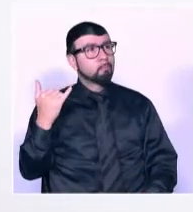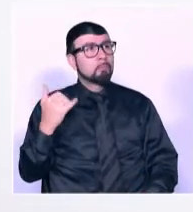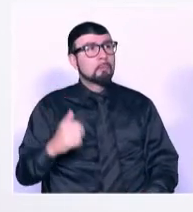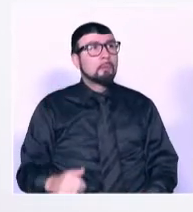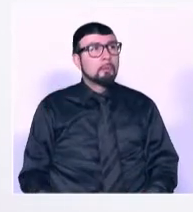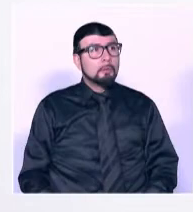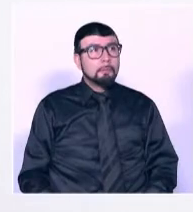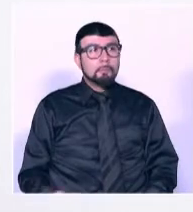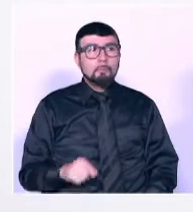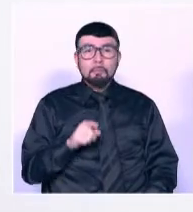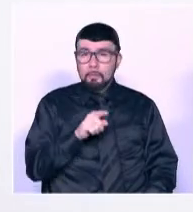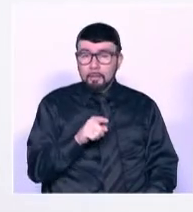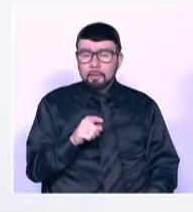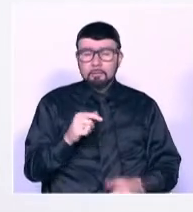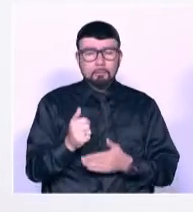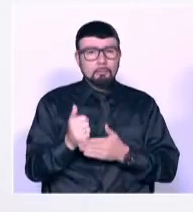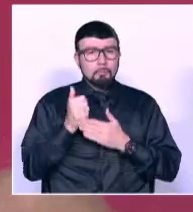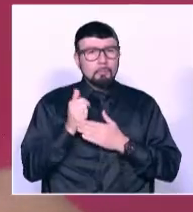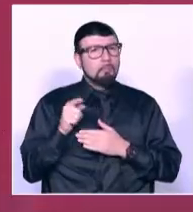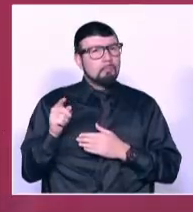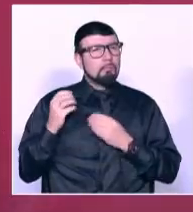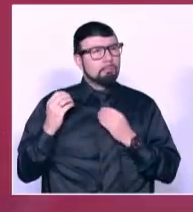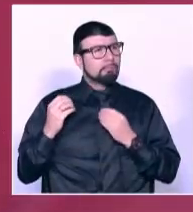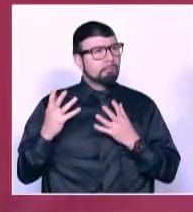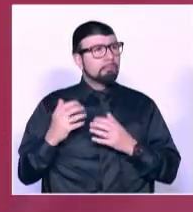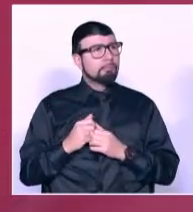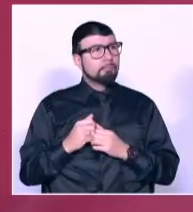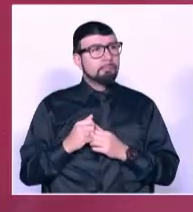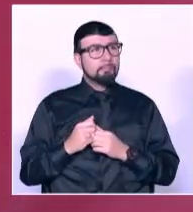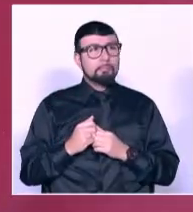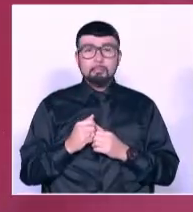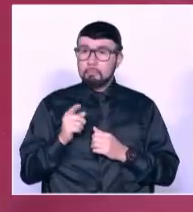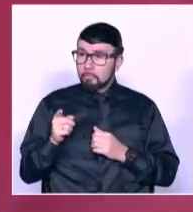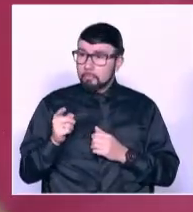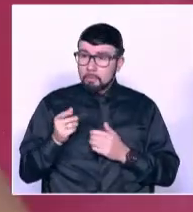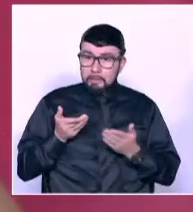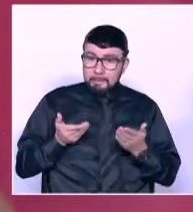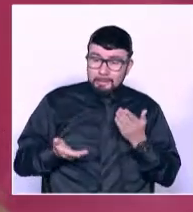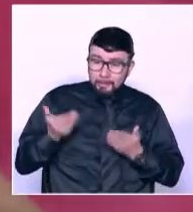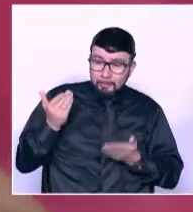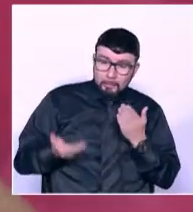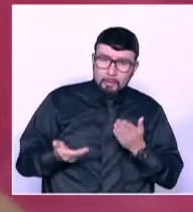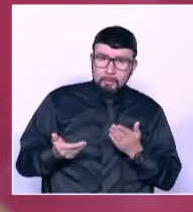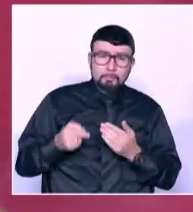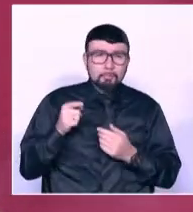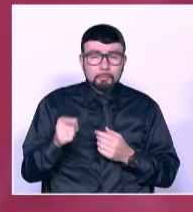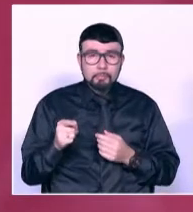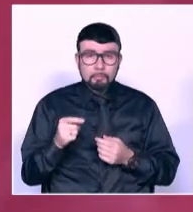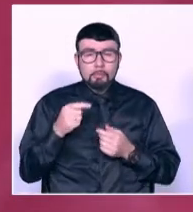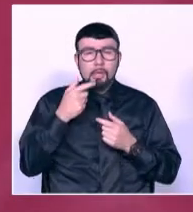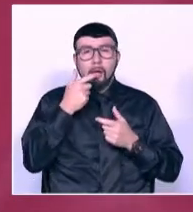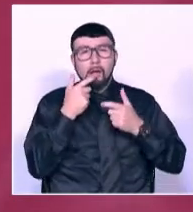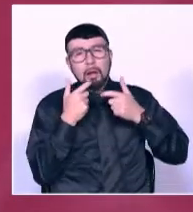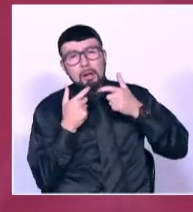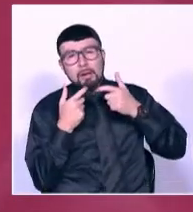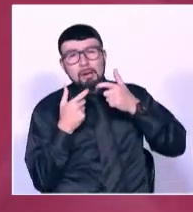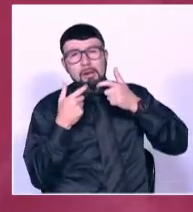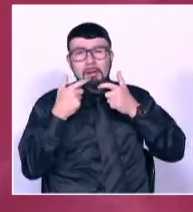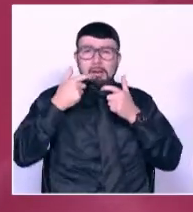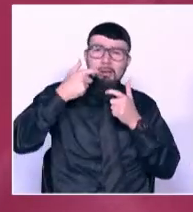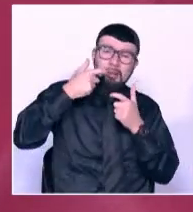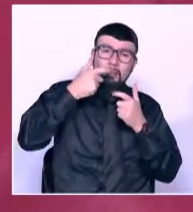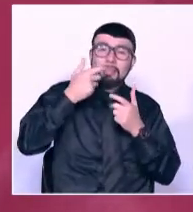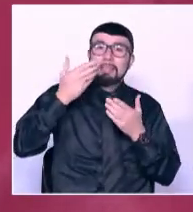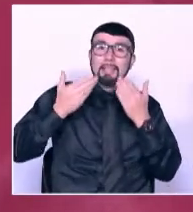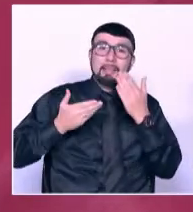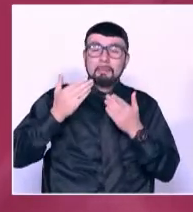una plaquita neuromiorrelajante. Nosotros la podemos programar con unas inclinaciones para que mejore la